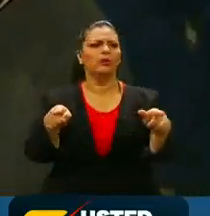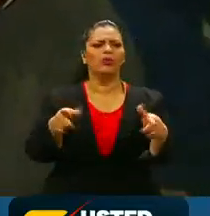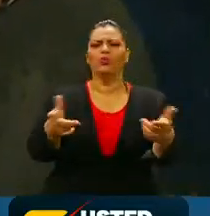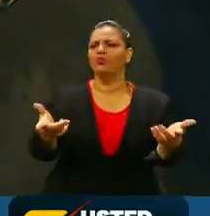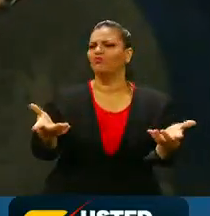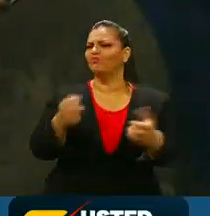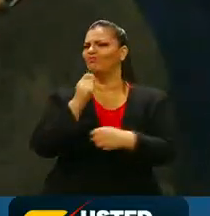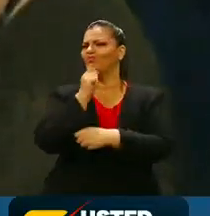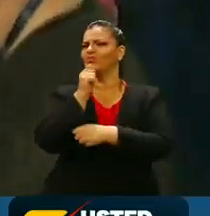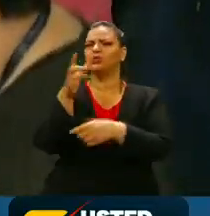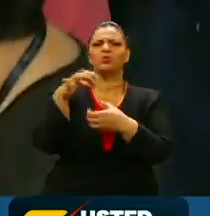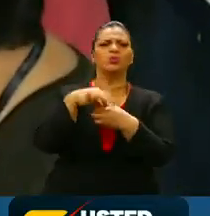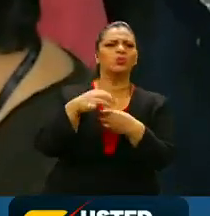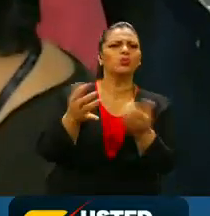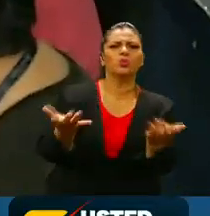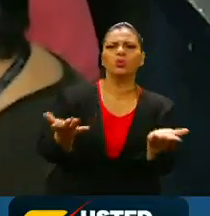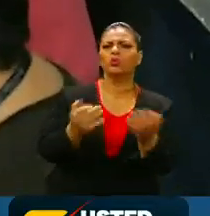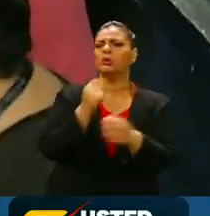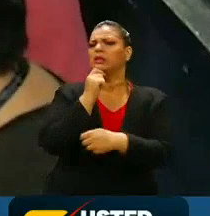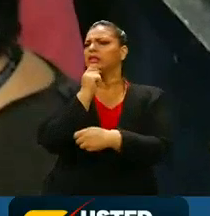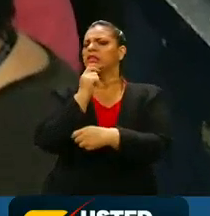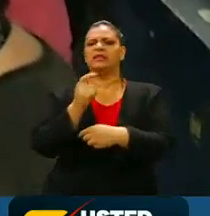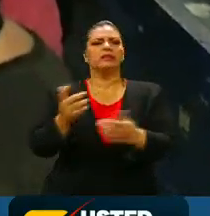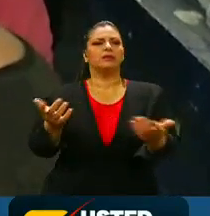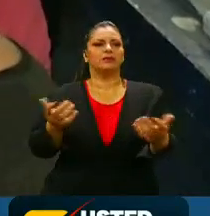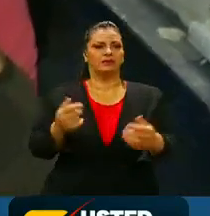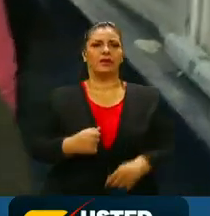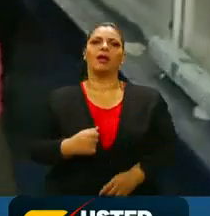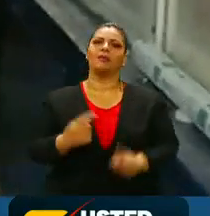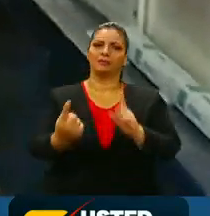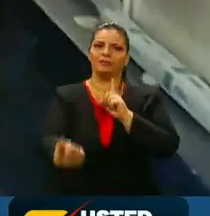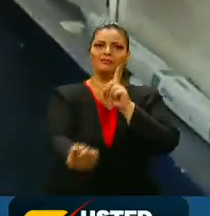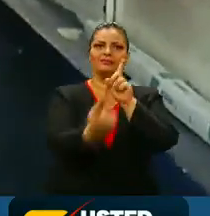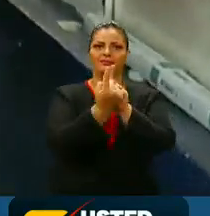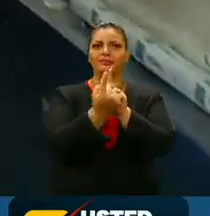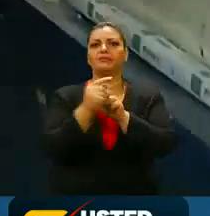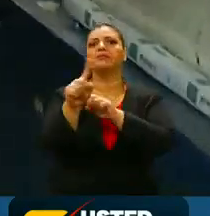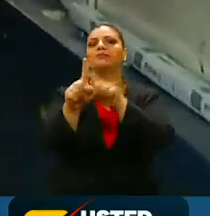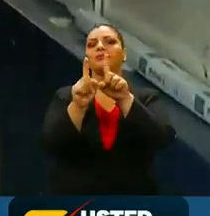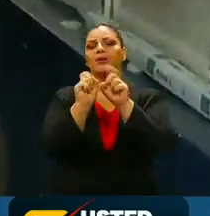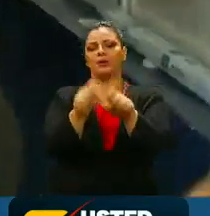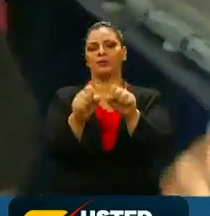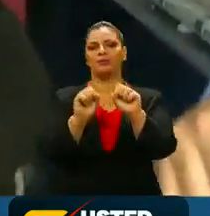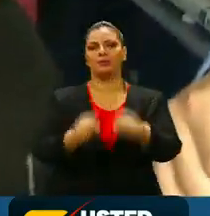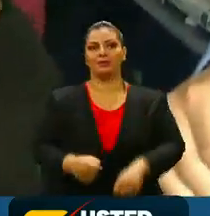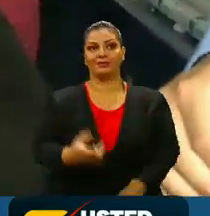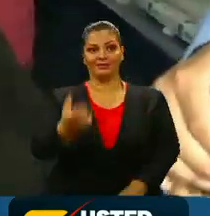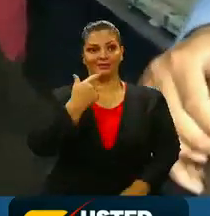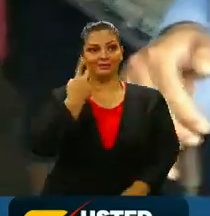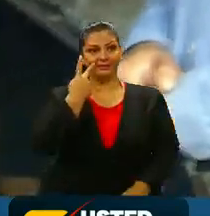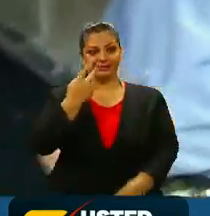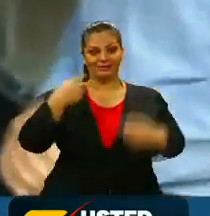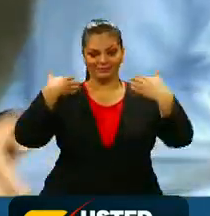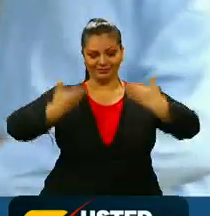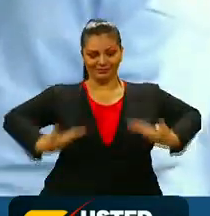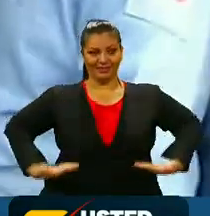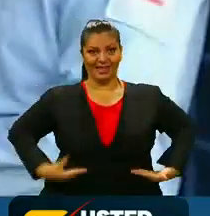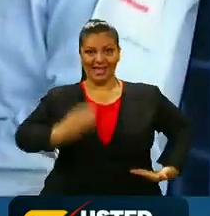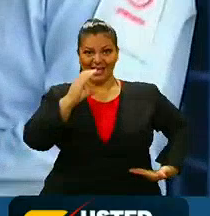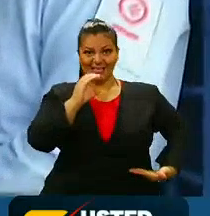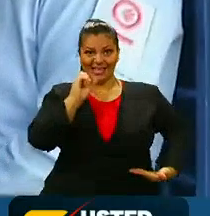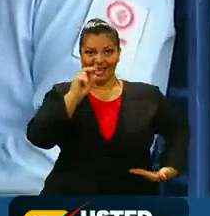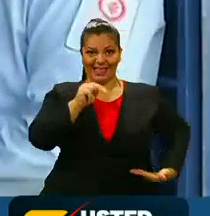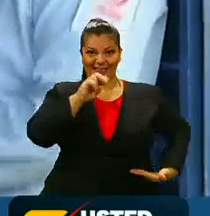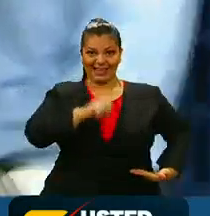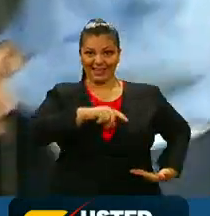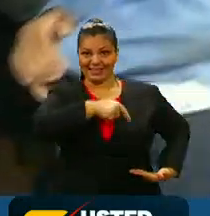las mesas de información instaladas a la entrada de cada recinto electoral. O también le puede preguntar, como en este caso la señora Vimos, le preguntó a